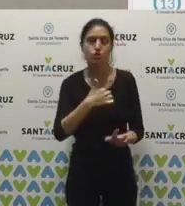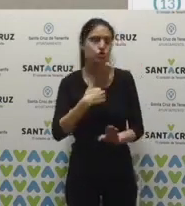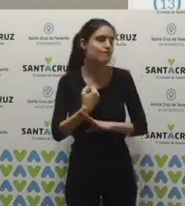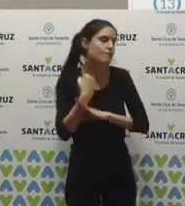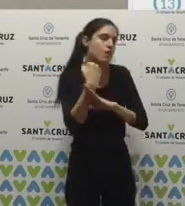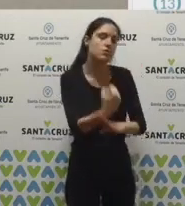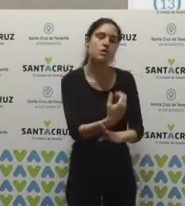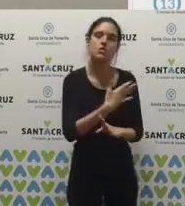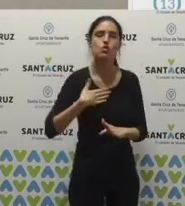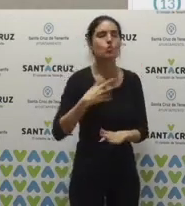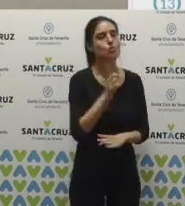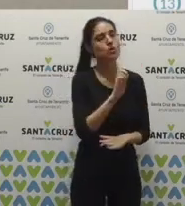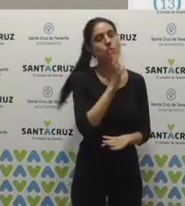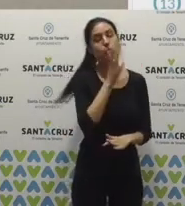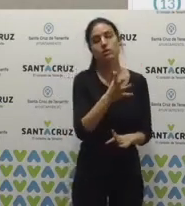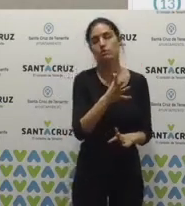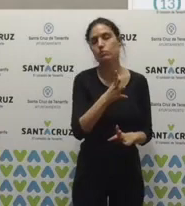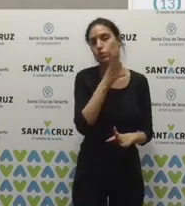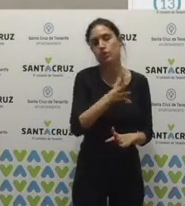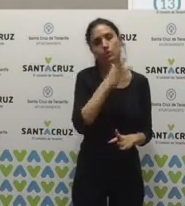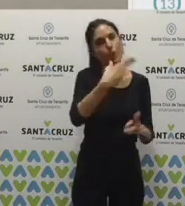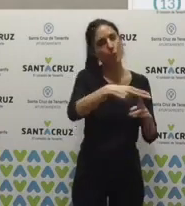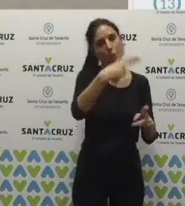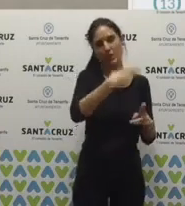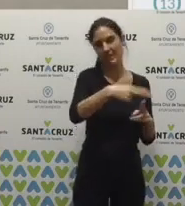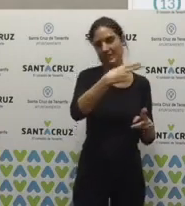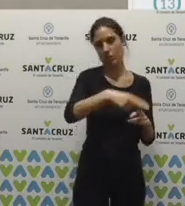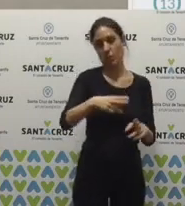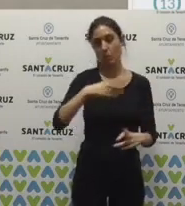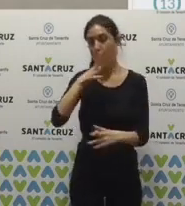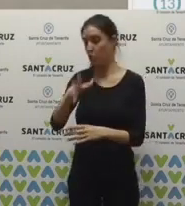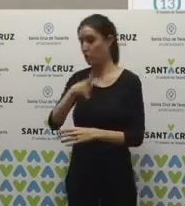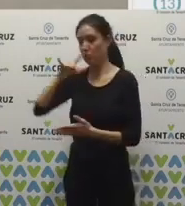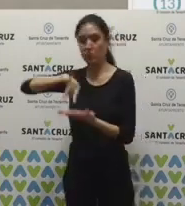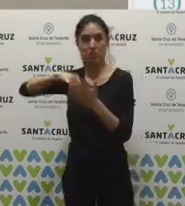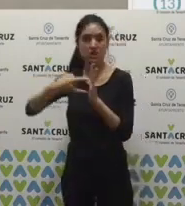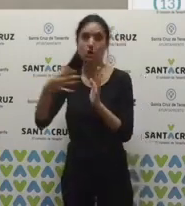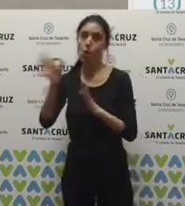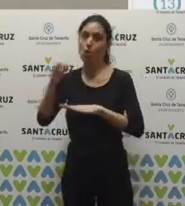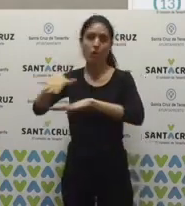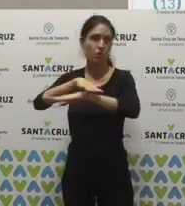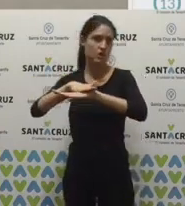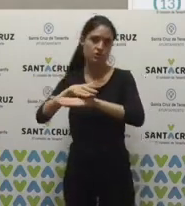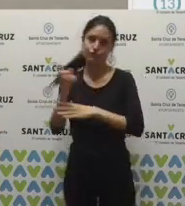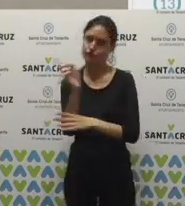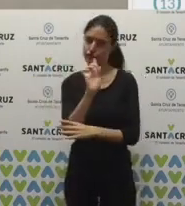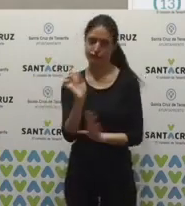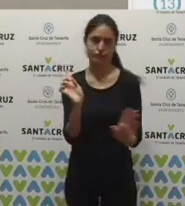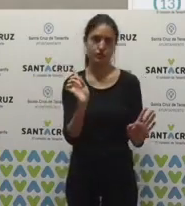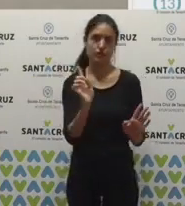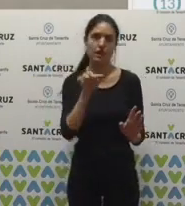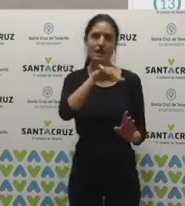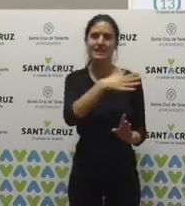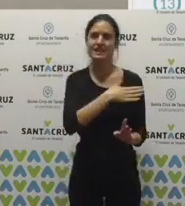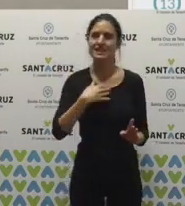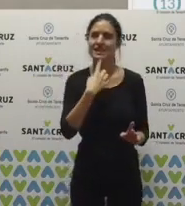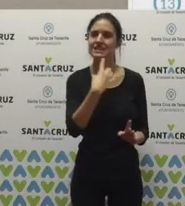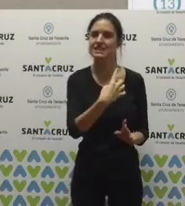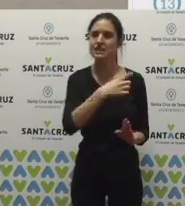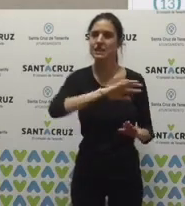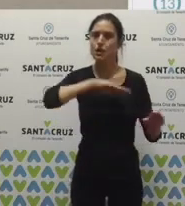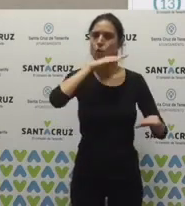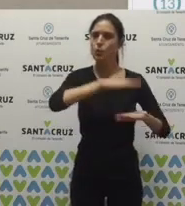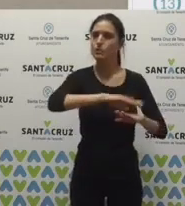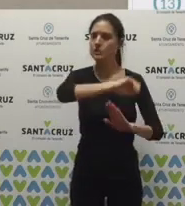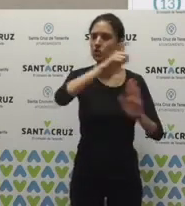verdad que responde más a razones políticas que a criterios técnicos y de más gobierno y se refieren principalmente al cumplimiento de la petición de las leyes por parte